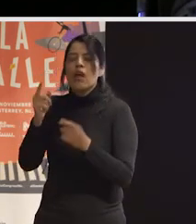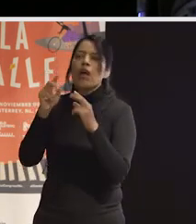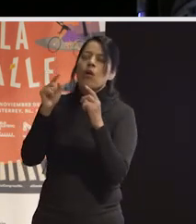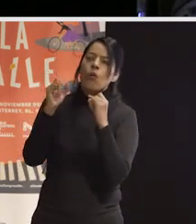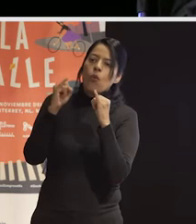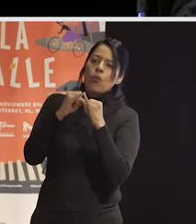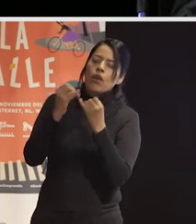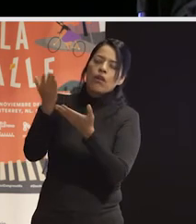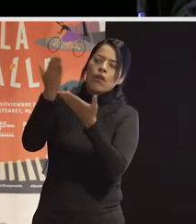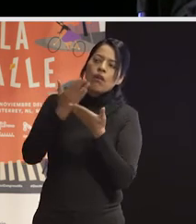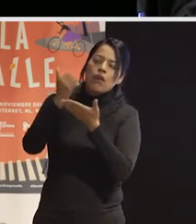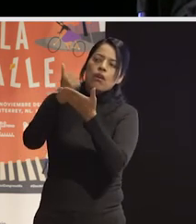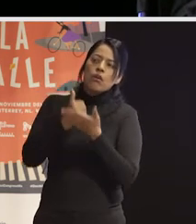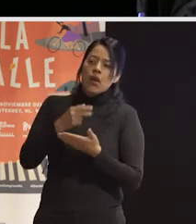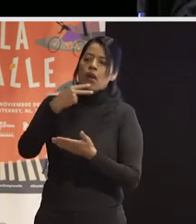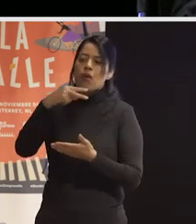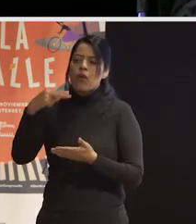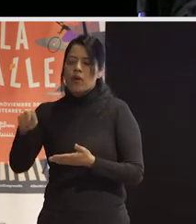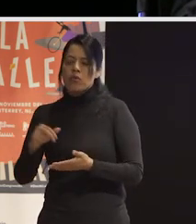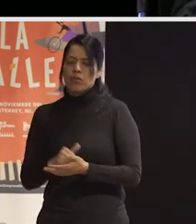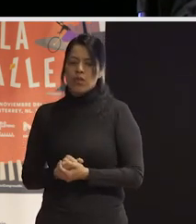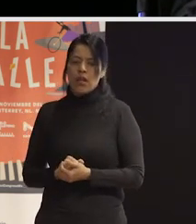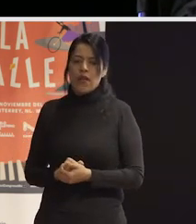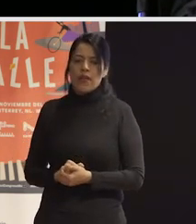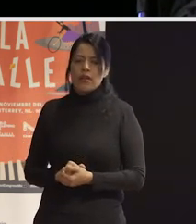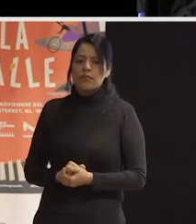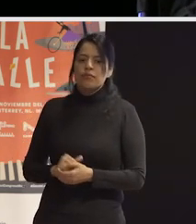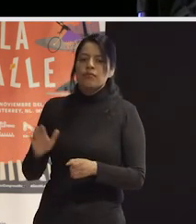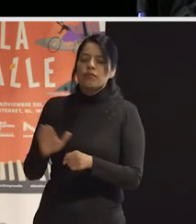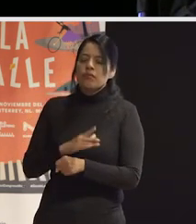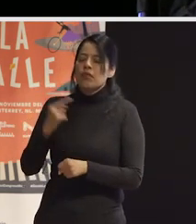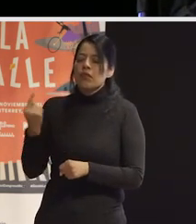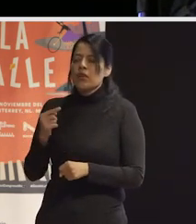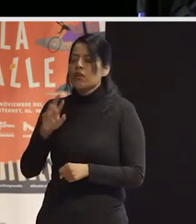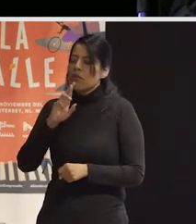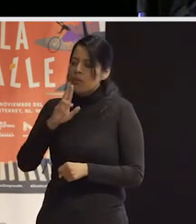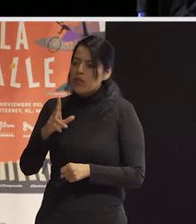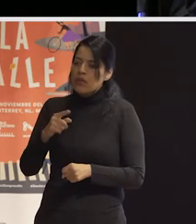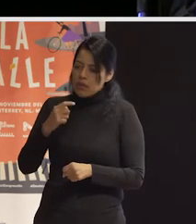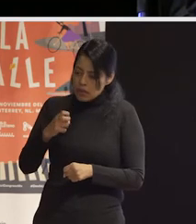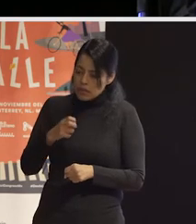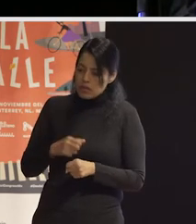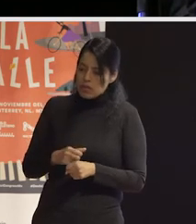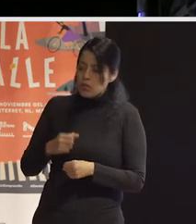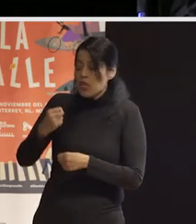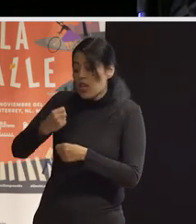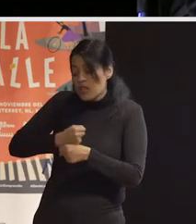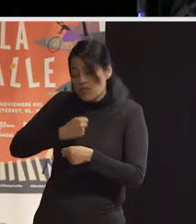cristiana venga y le haga una posada porque no mejor eso lo estamos convirtiendo porque es una